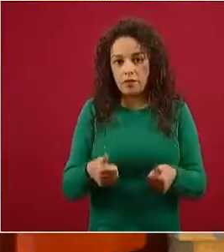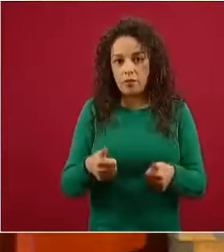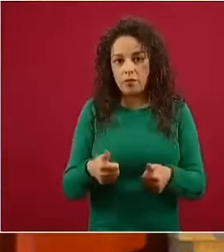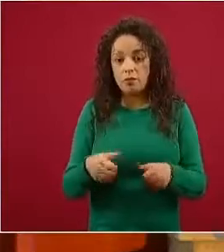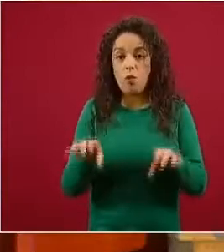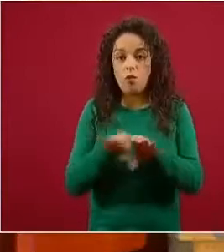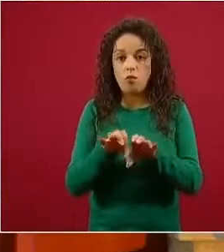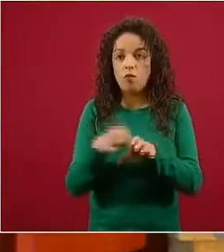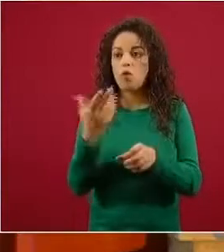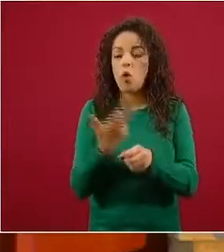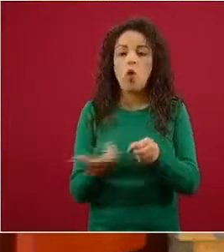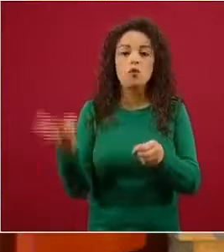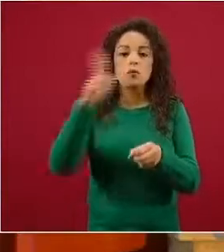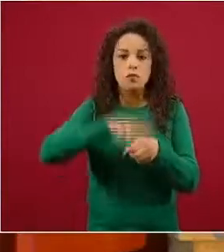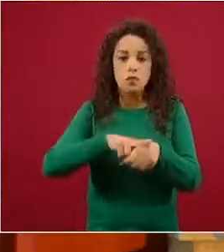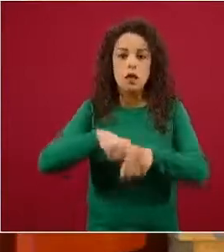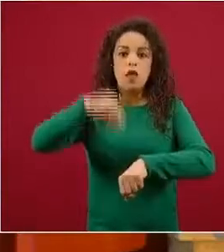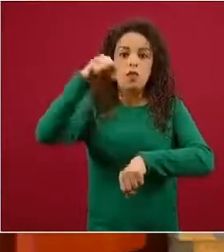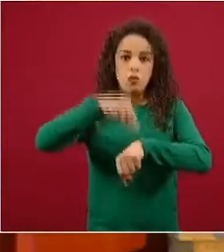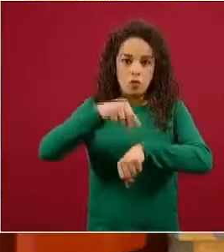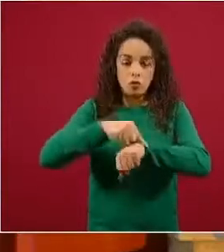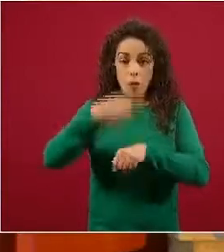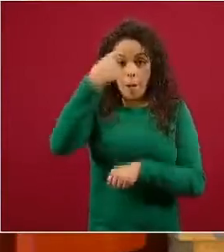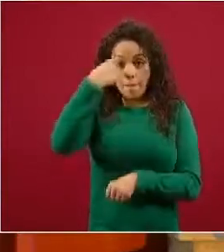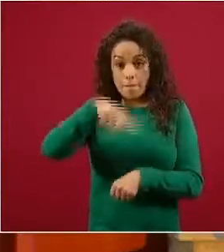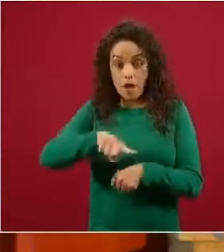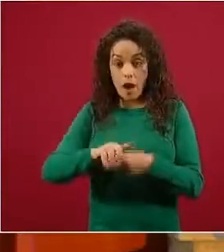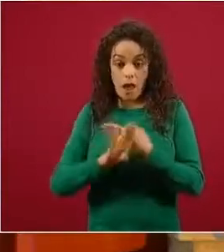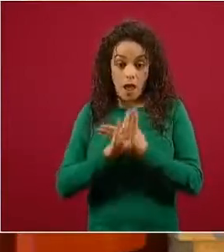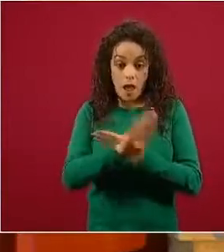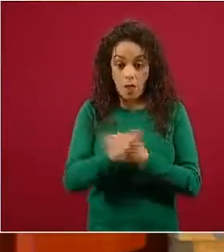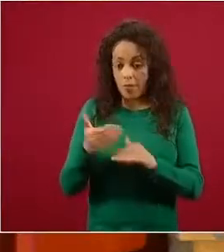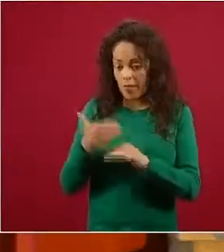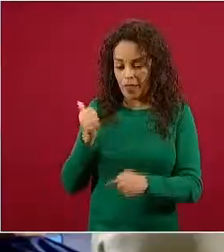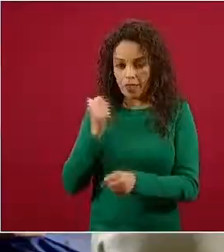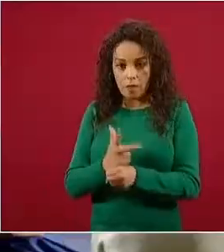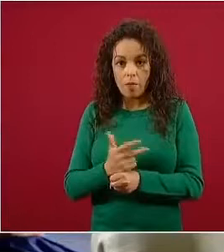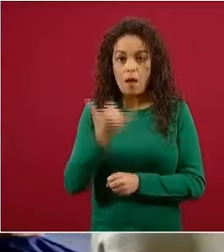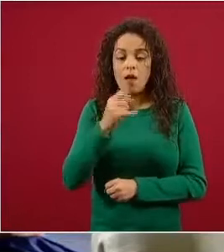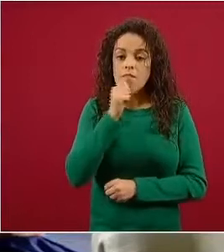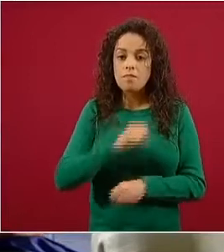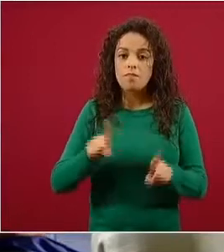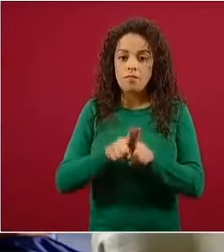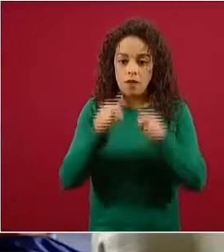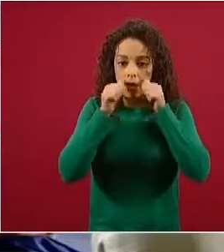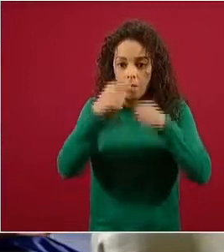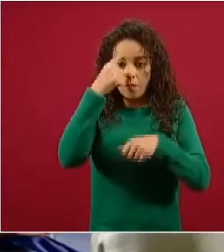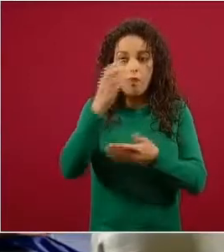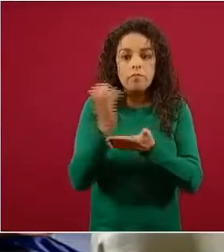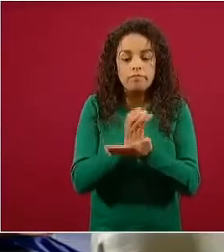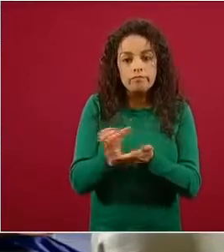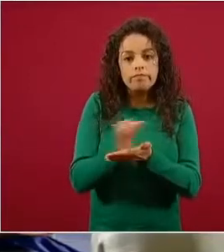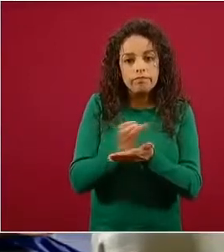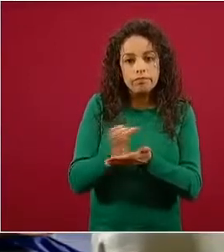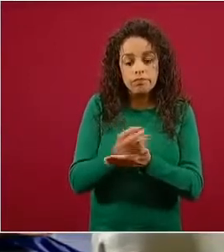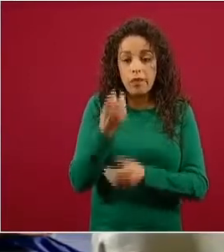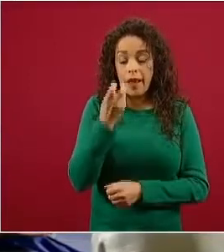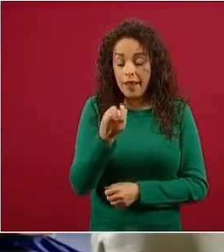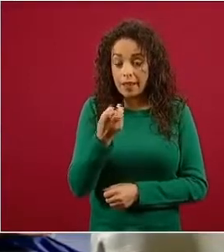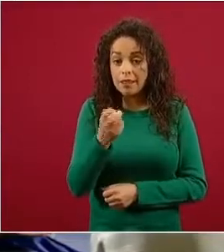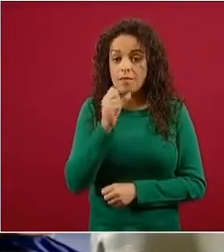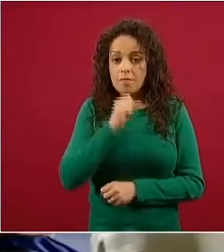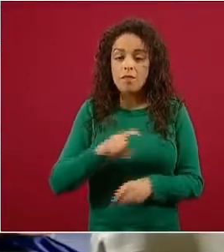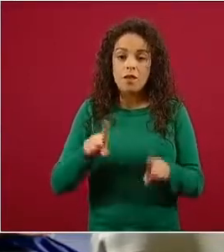más pérdidas desafortunadamente humanas, sino también pérdidas económicas o pérdida de la libertad de salir sin un miedo a